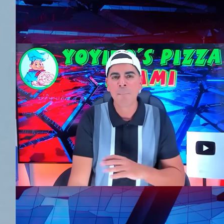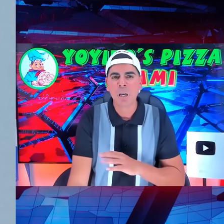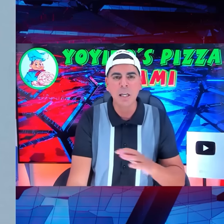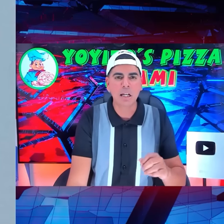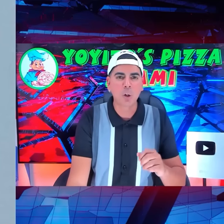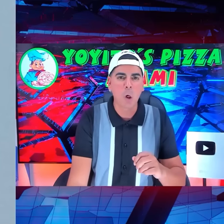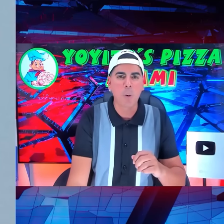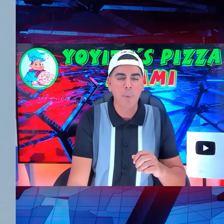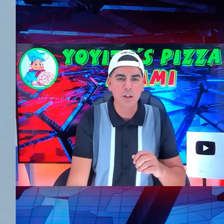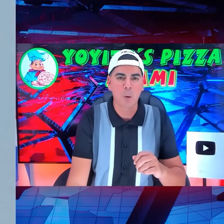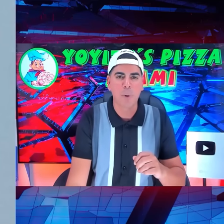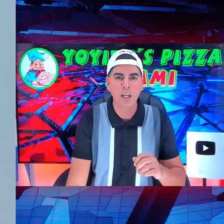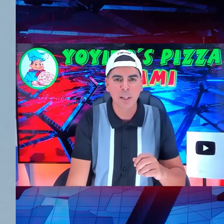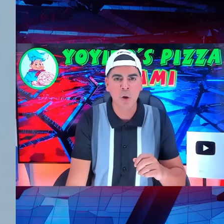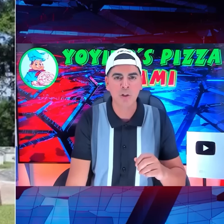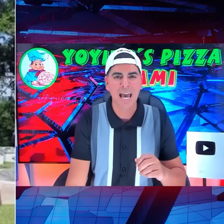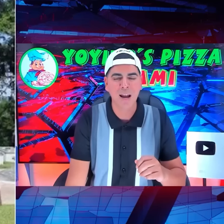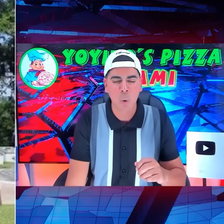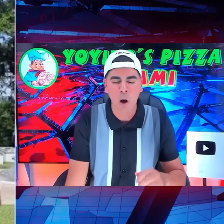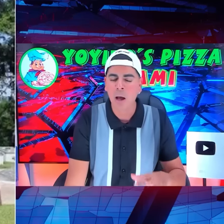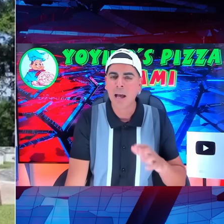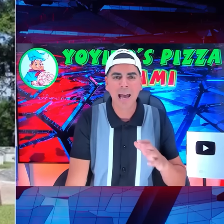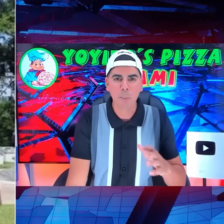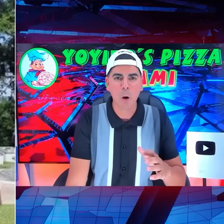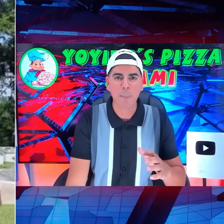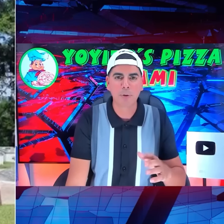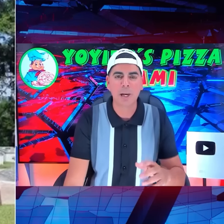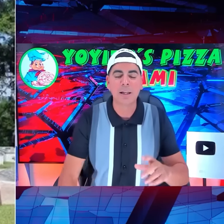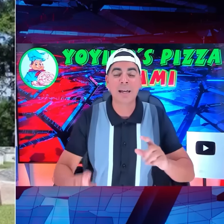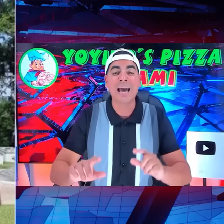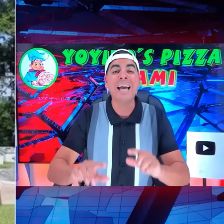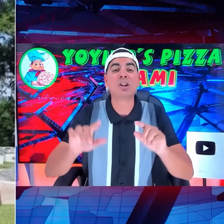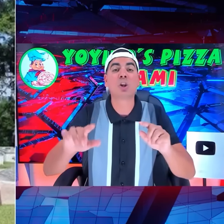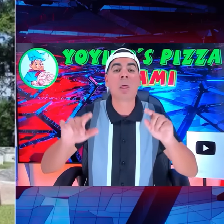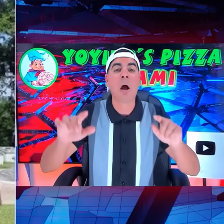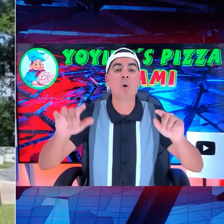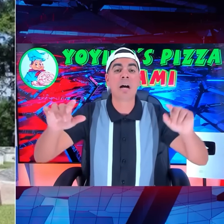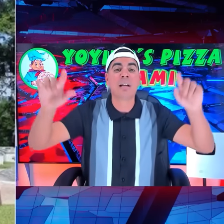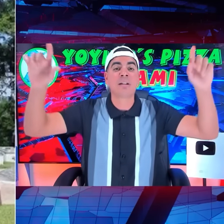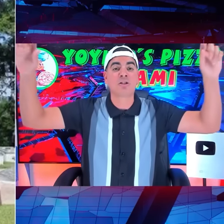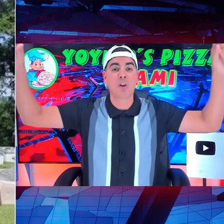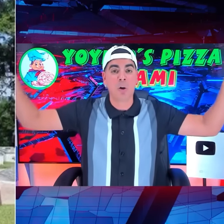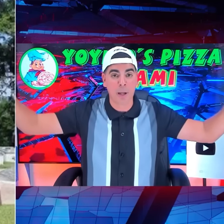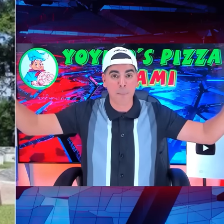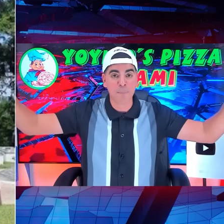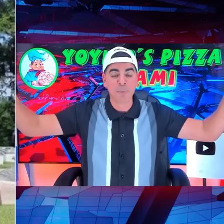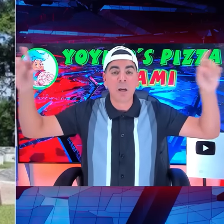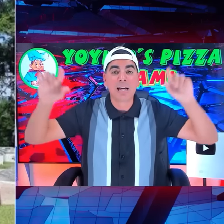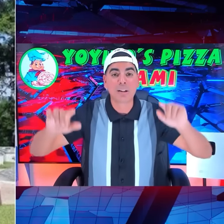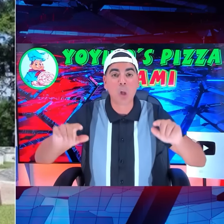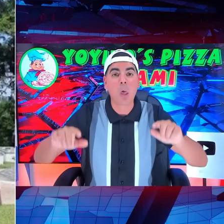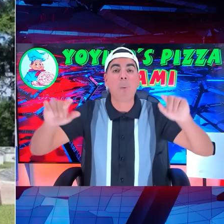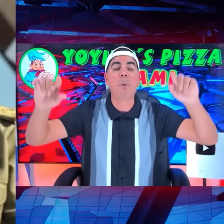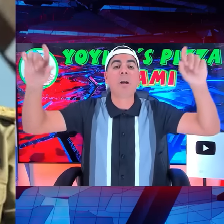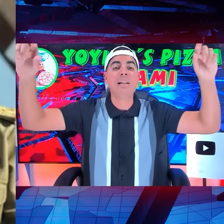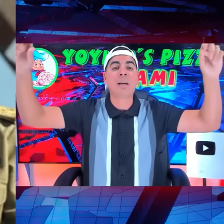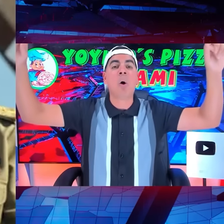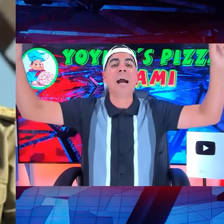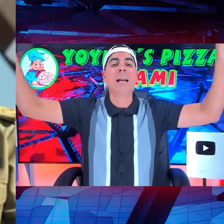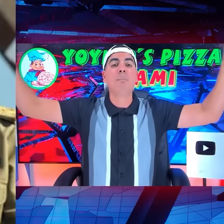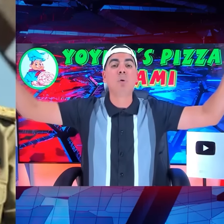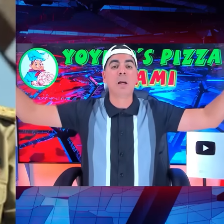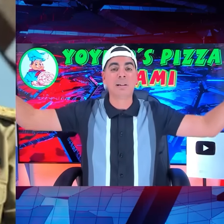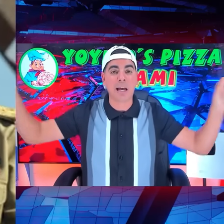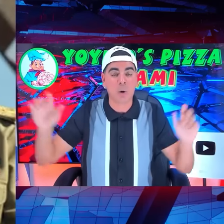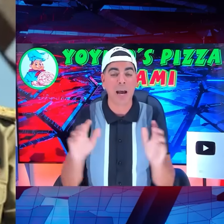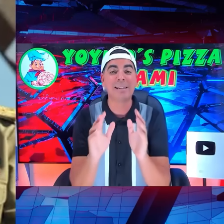Ferrer y de todos los presos políticos en Cuba. Es muy importante de que en todas las organizaciones, que todos los políticos